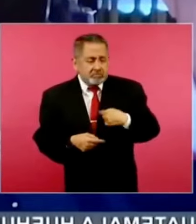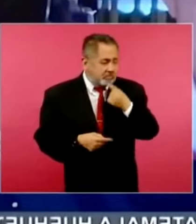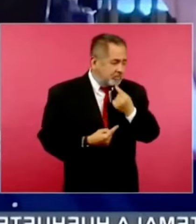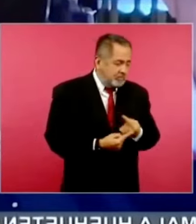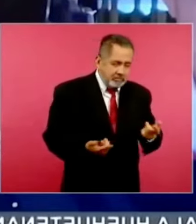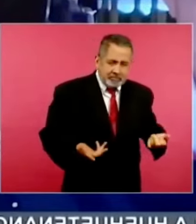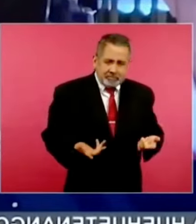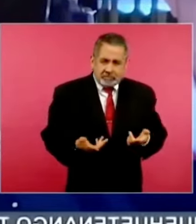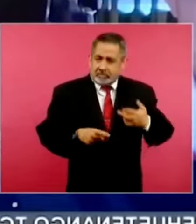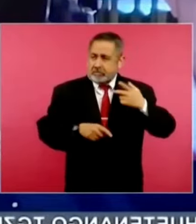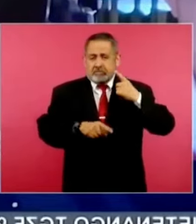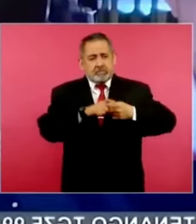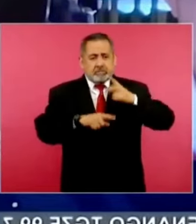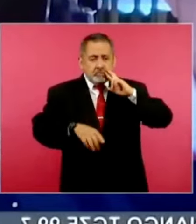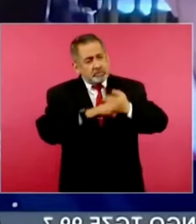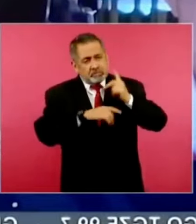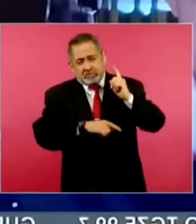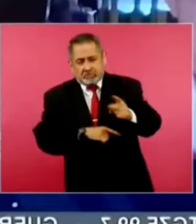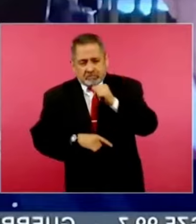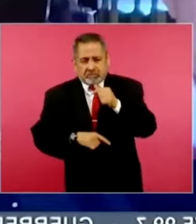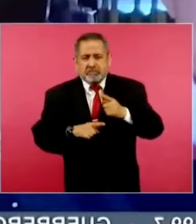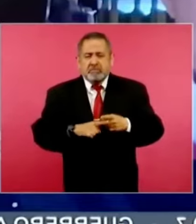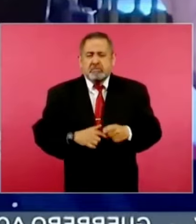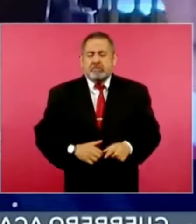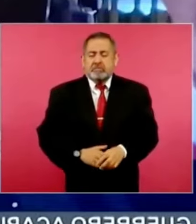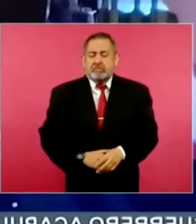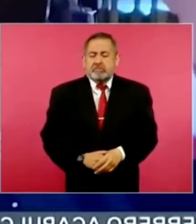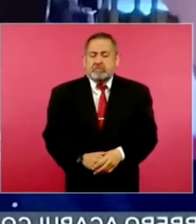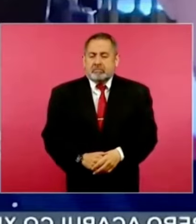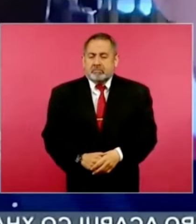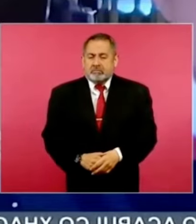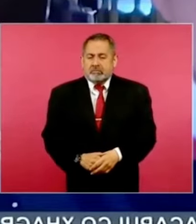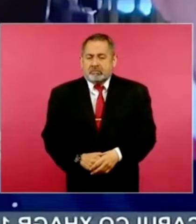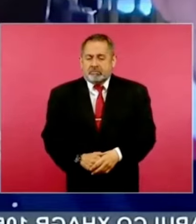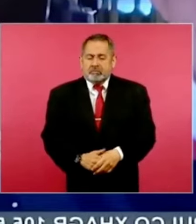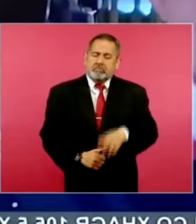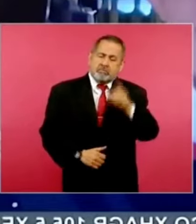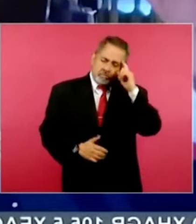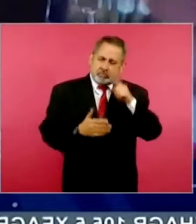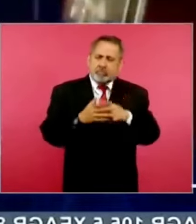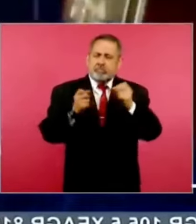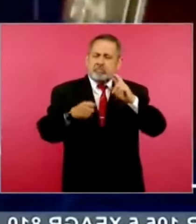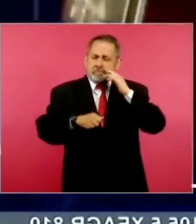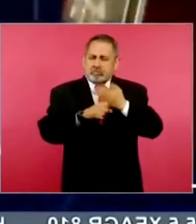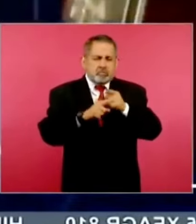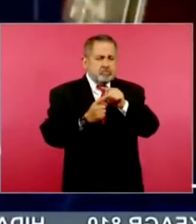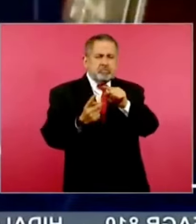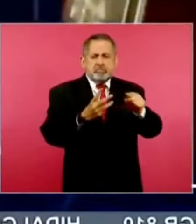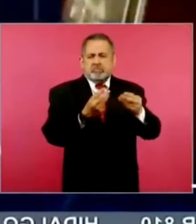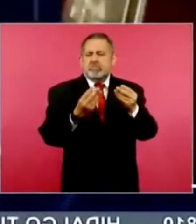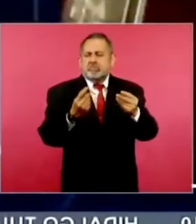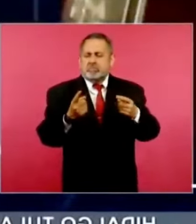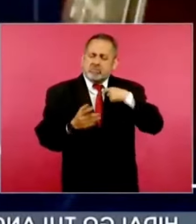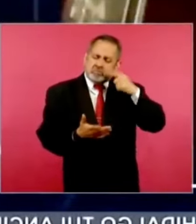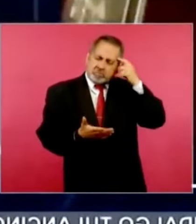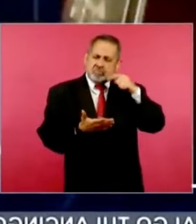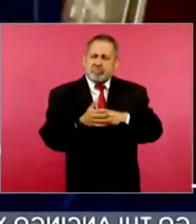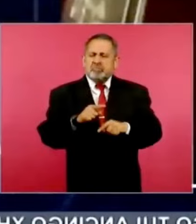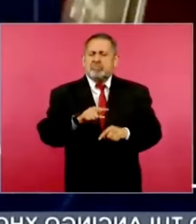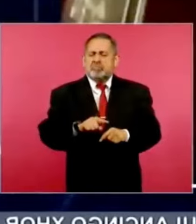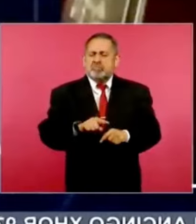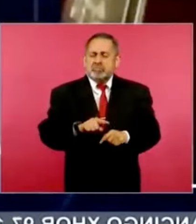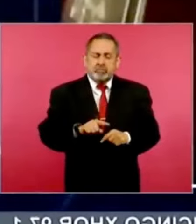un responsable, Yo creo que hay muchos responsables. Yo creo que hay muchos responsables y yo creo que